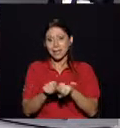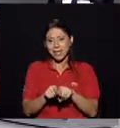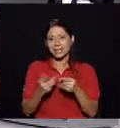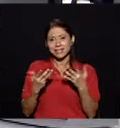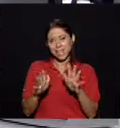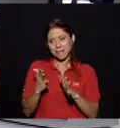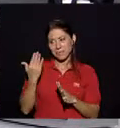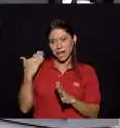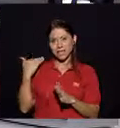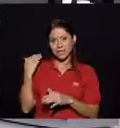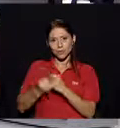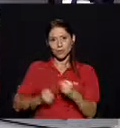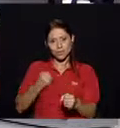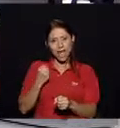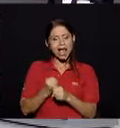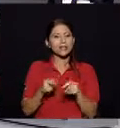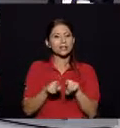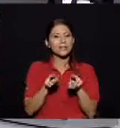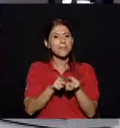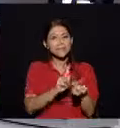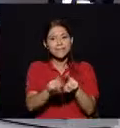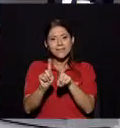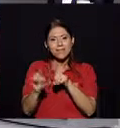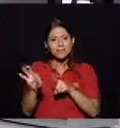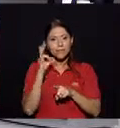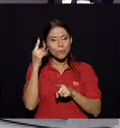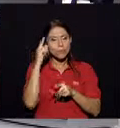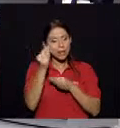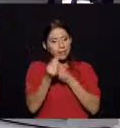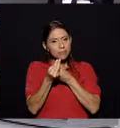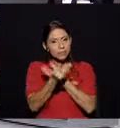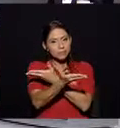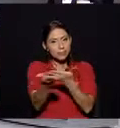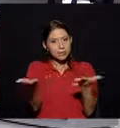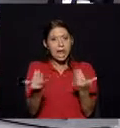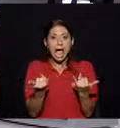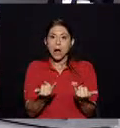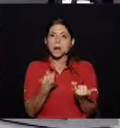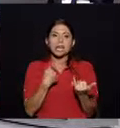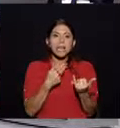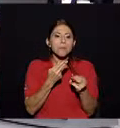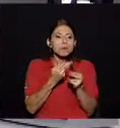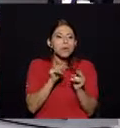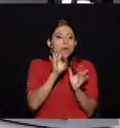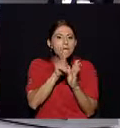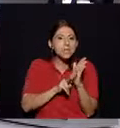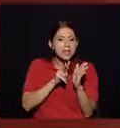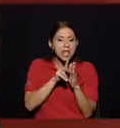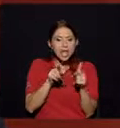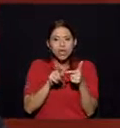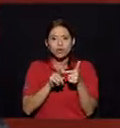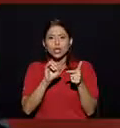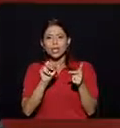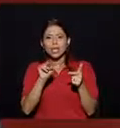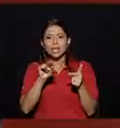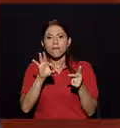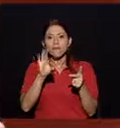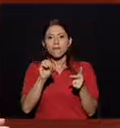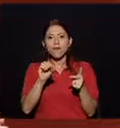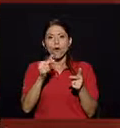algunos años, poquito a poco, digamos, en otras formas de presentar la información. Ahora tenemos pequeños videos, infografías, están